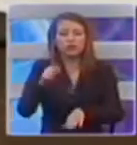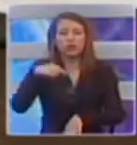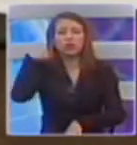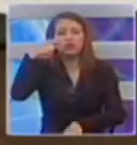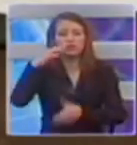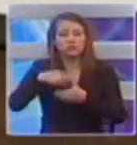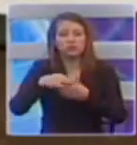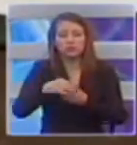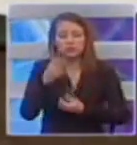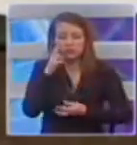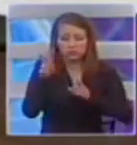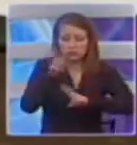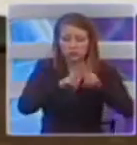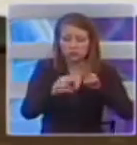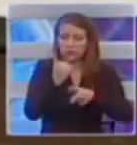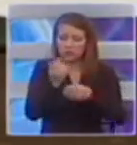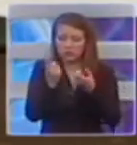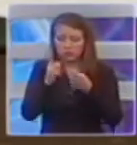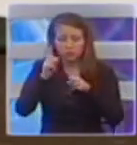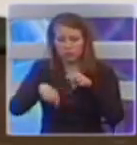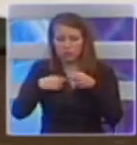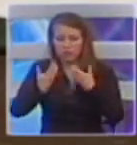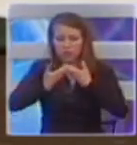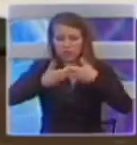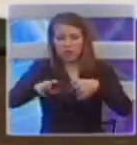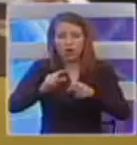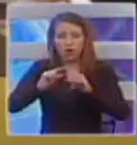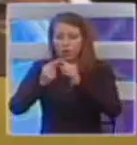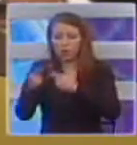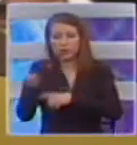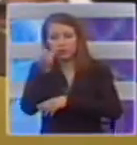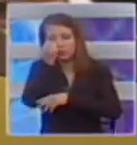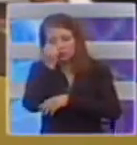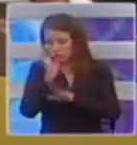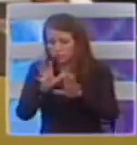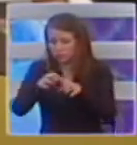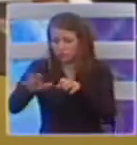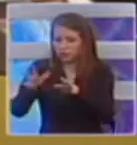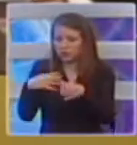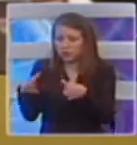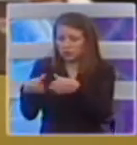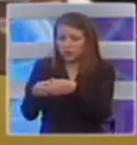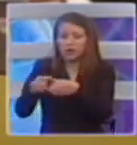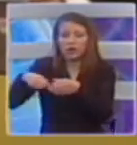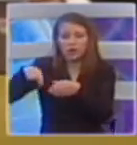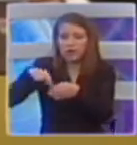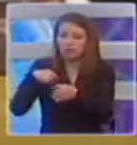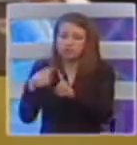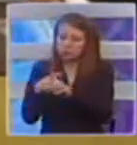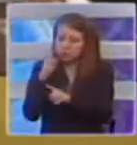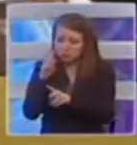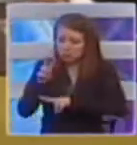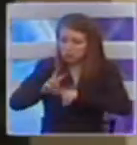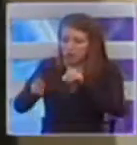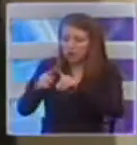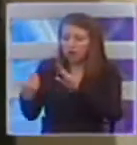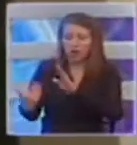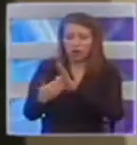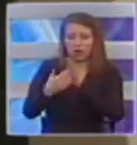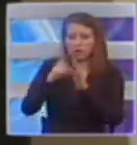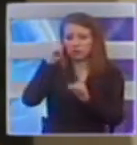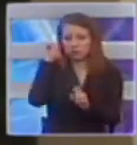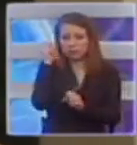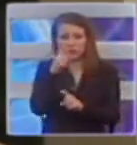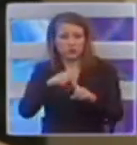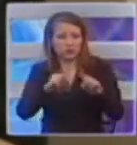próximas elecciones. Descartó una división en el movimiento indígena, a pesar de que desde ese sector se analizan propuestas contrarias.